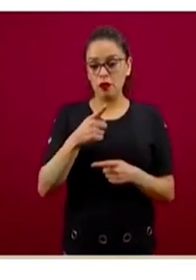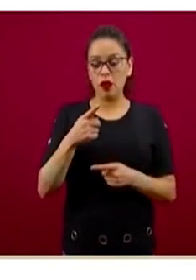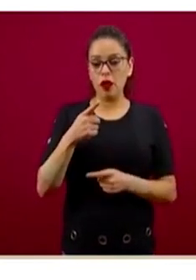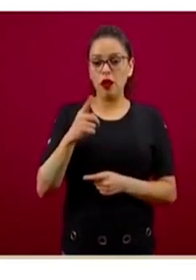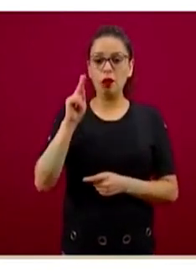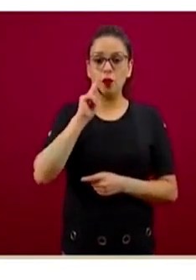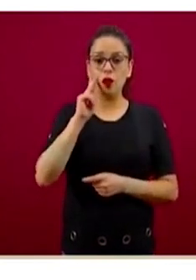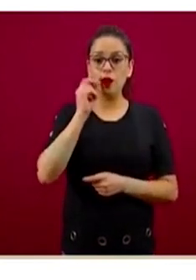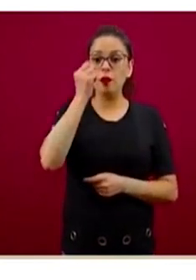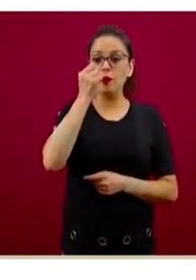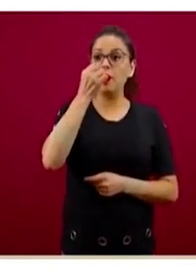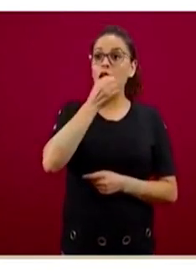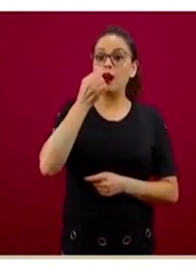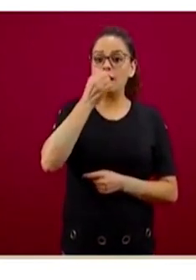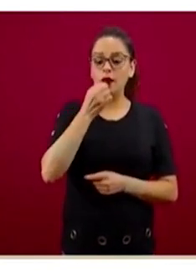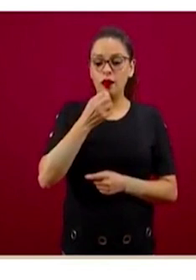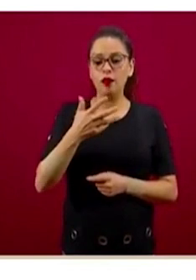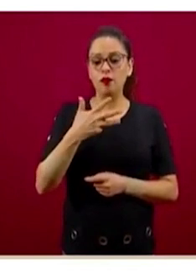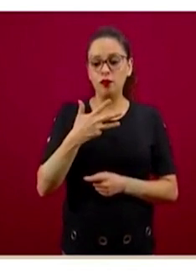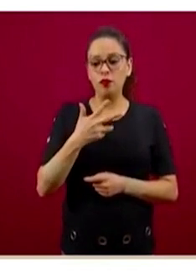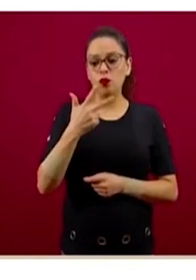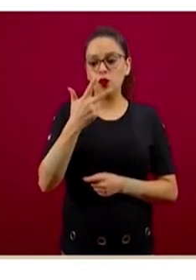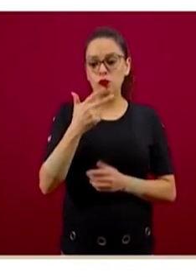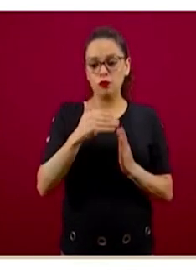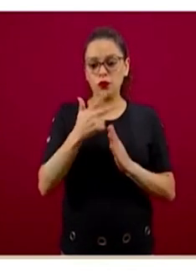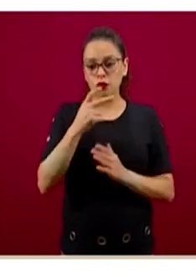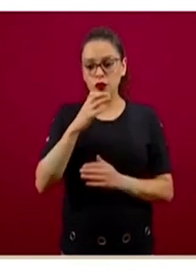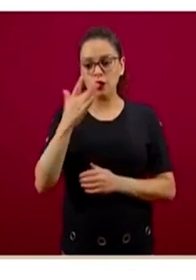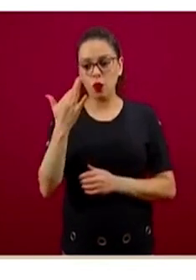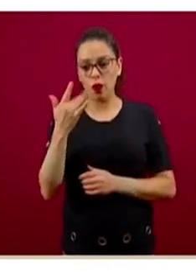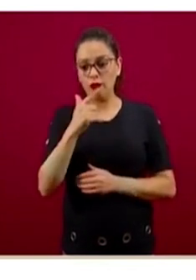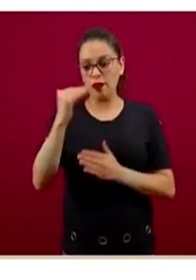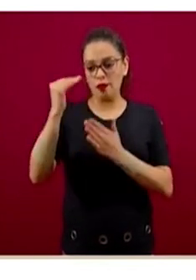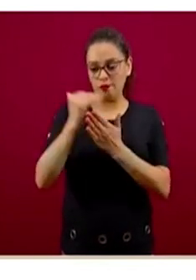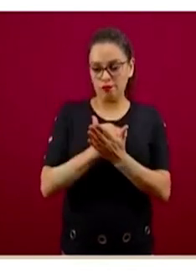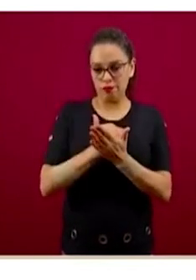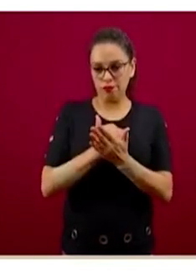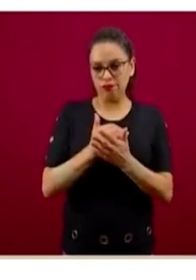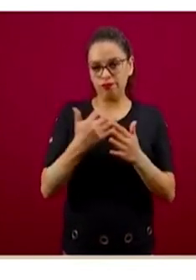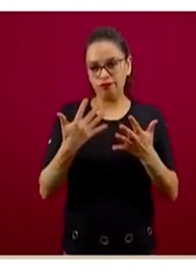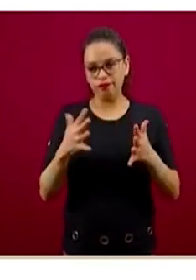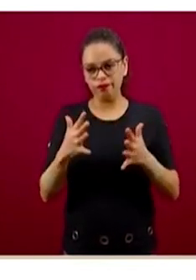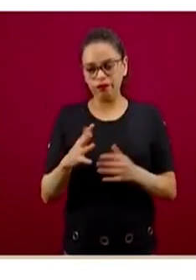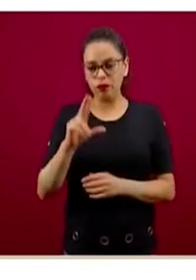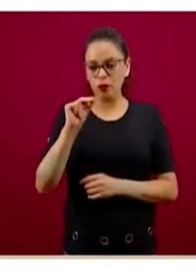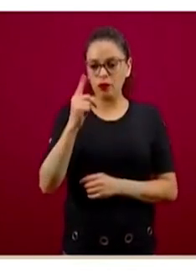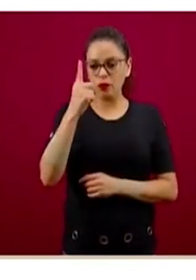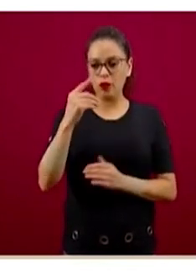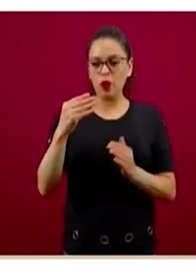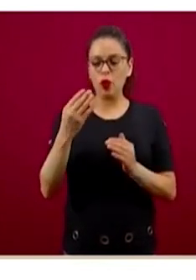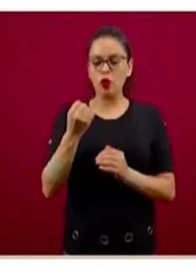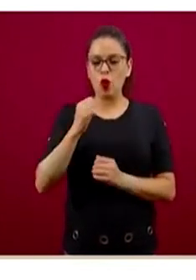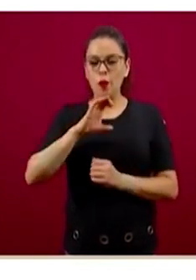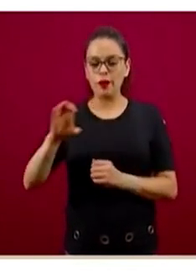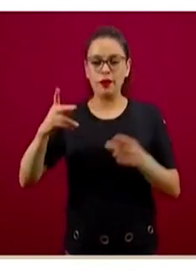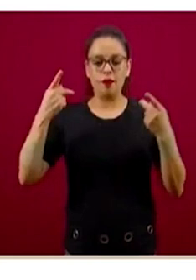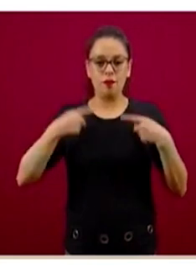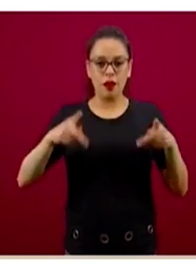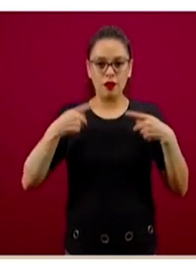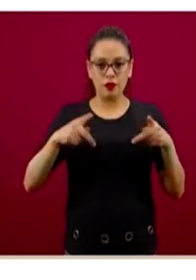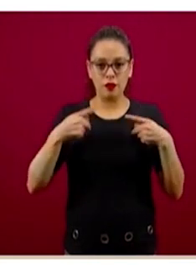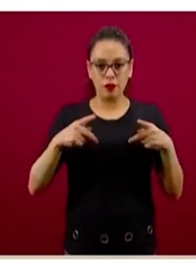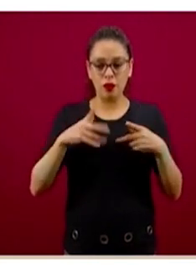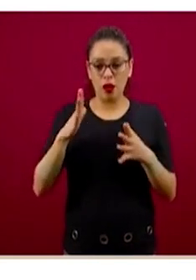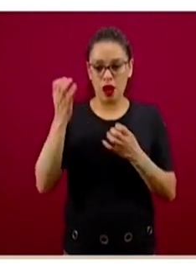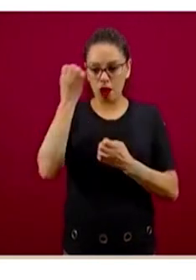de 50.850, lo que el día de hoy nos suma un poco más de 81.900 personas que ya han sido